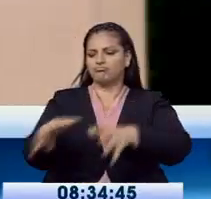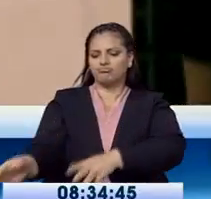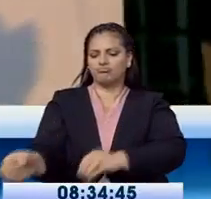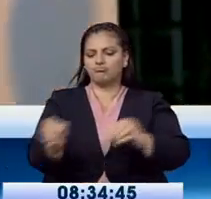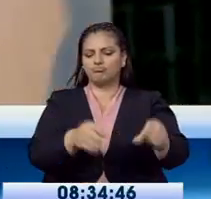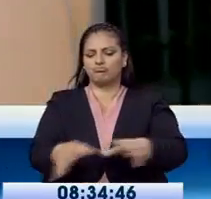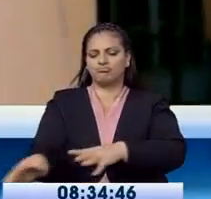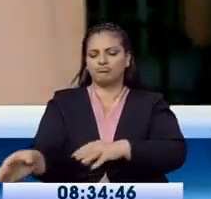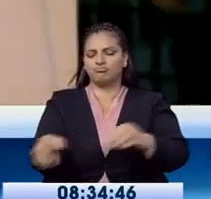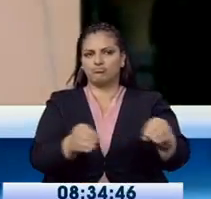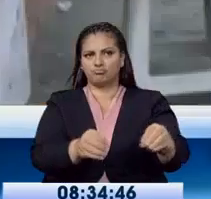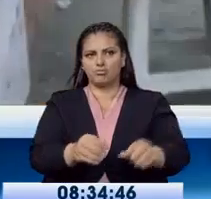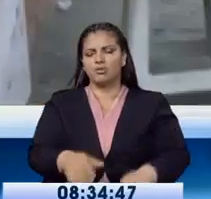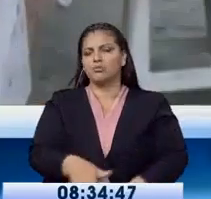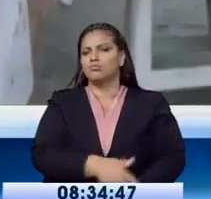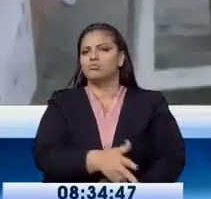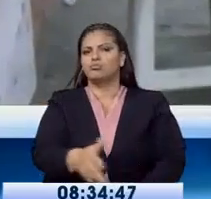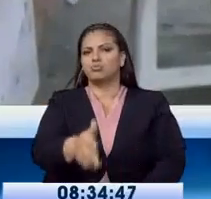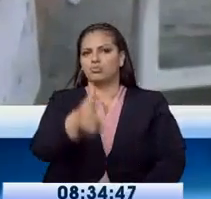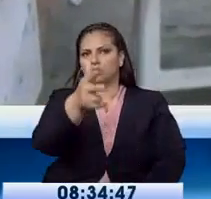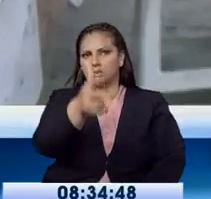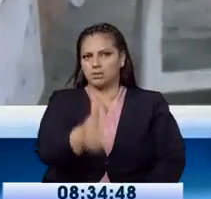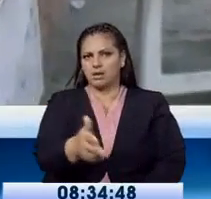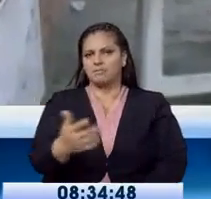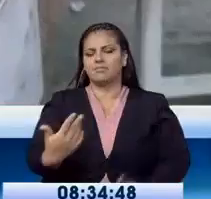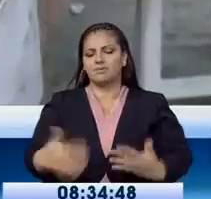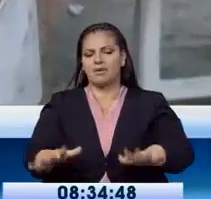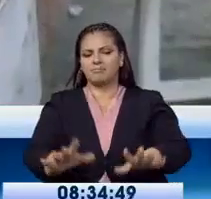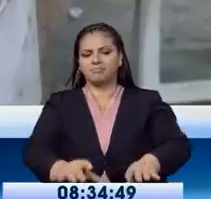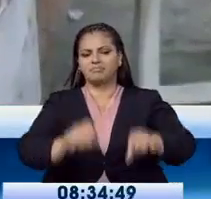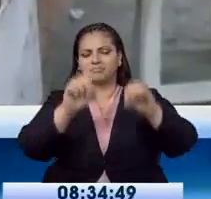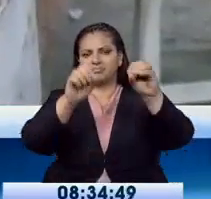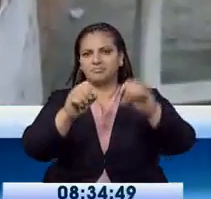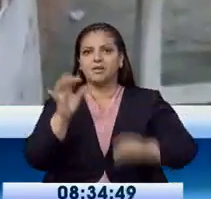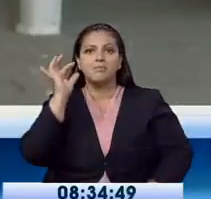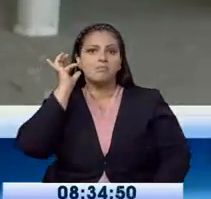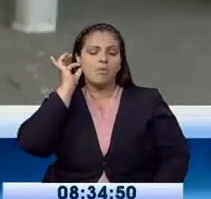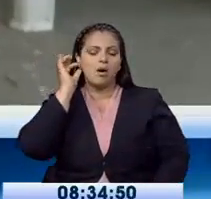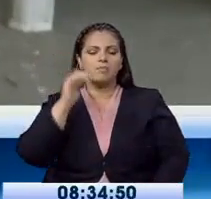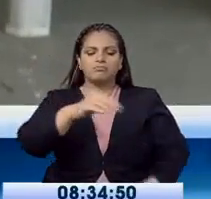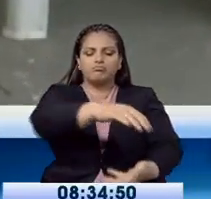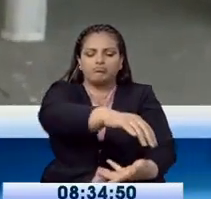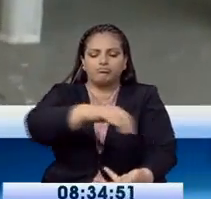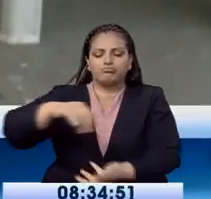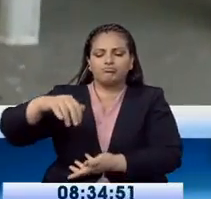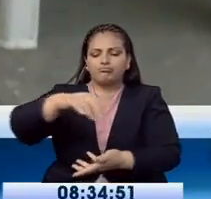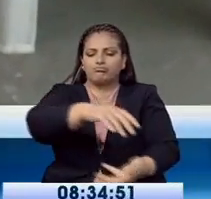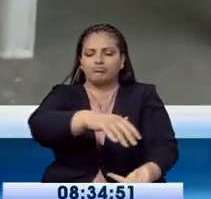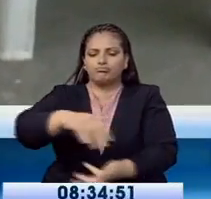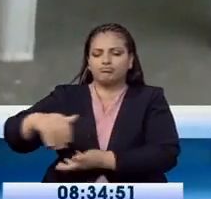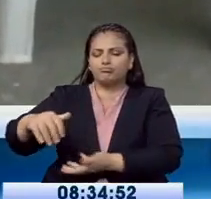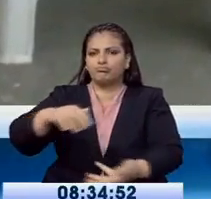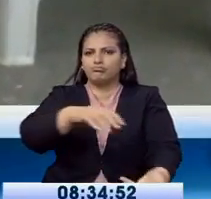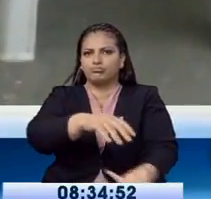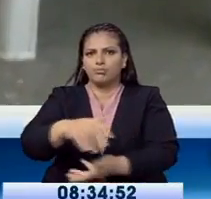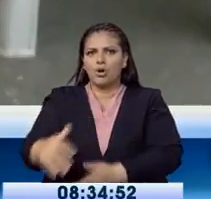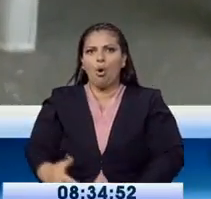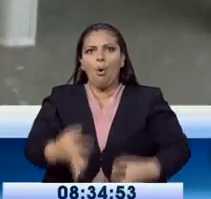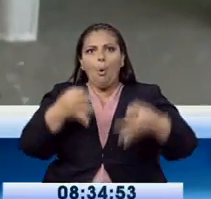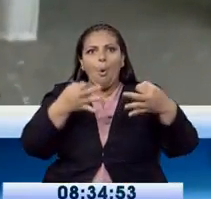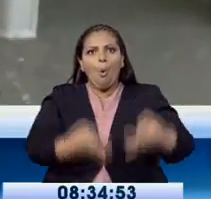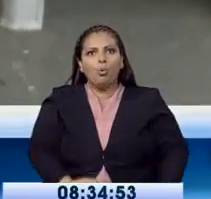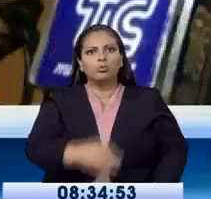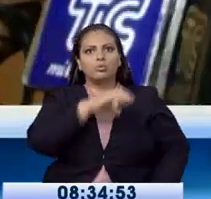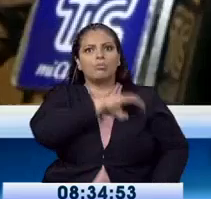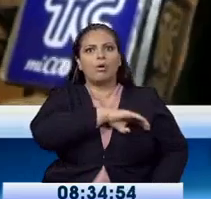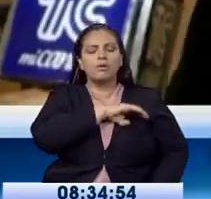nacionalidad colombiana fue detenida para investigaciones. Se le encontró casualmente al momento que estaba desembarcando unos cartones de